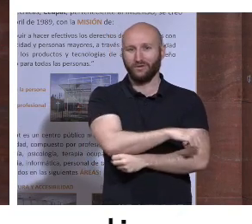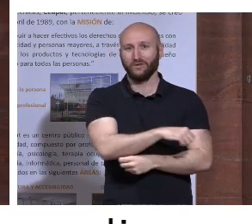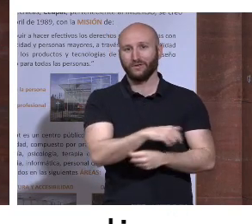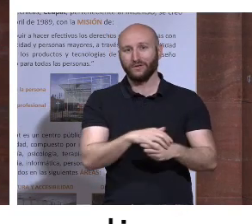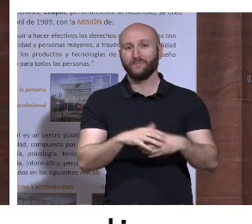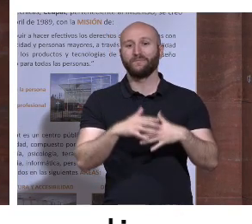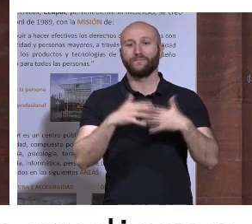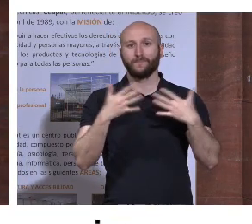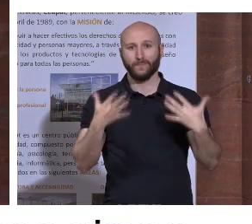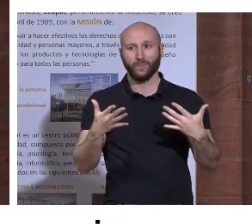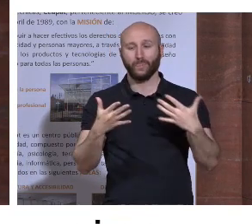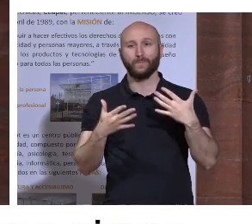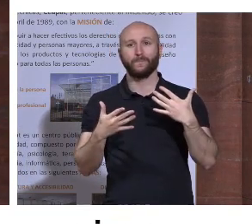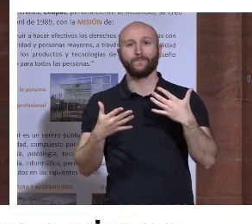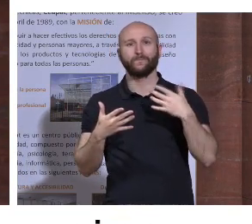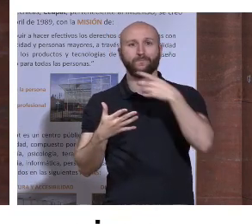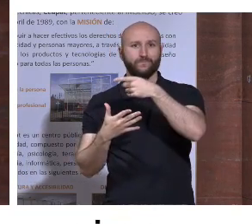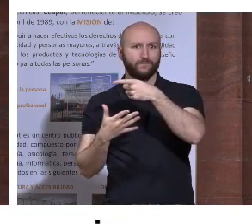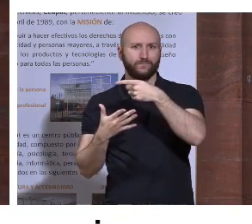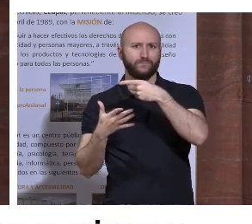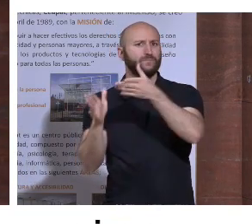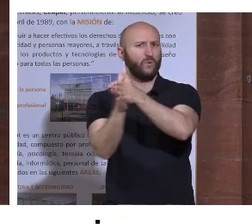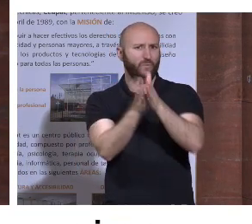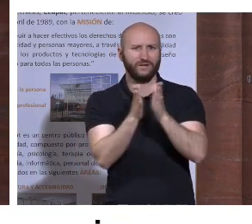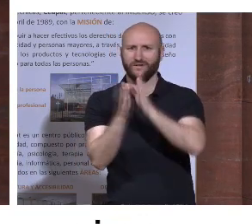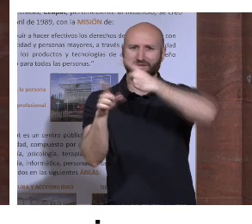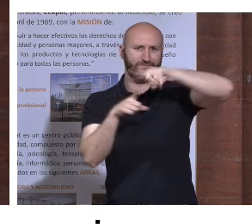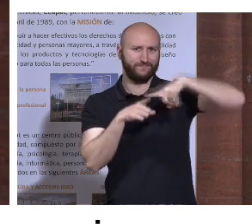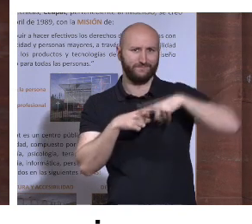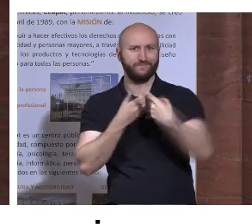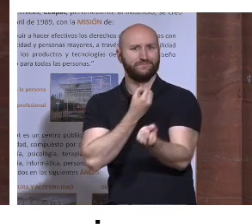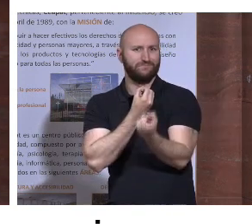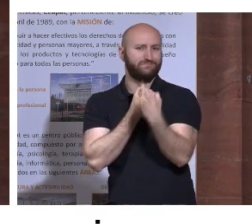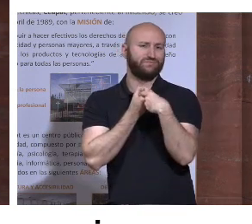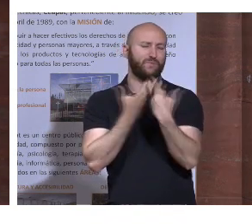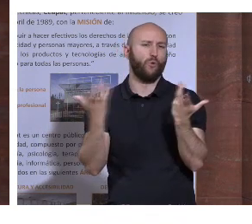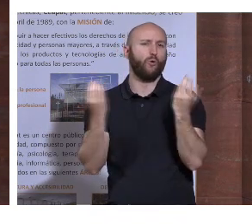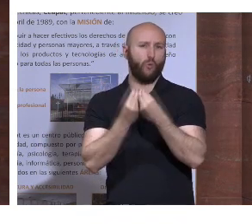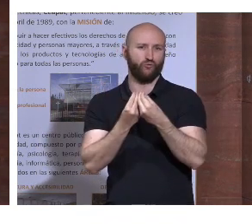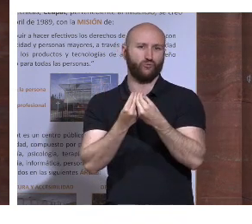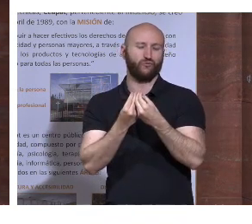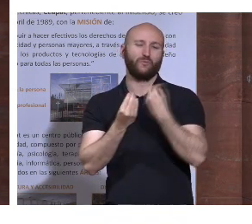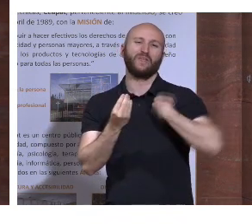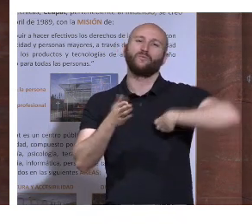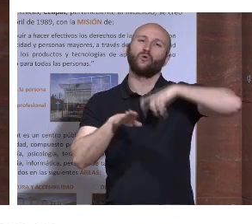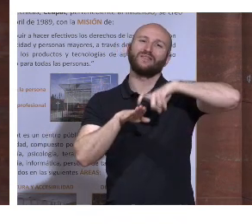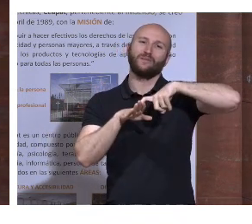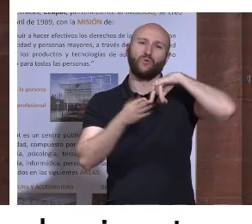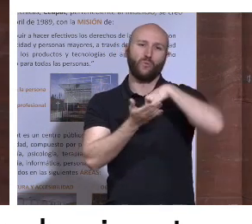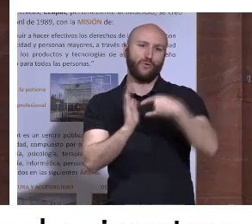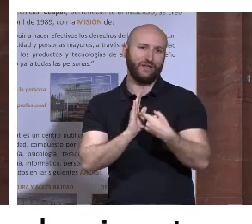Aquí veo a Estíbaliz Ochoa, a otros compañeros que hemos participado juntos en este tipo de proyectos. Y de